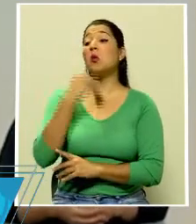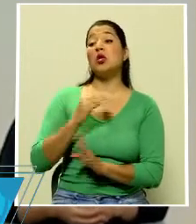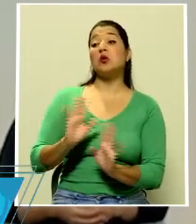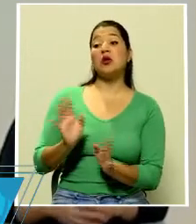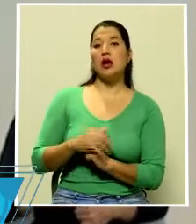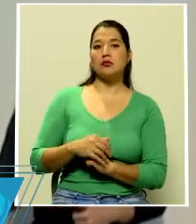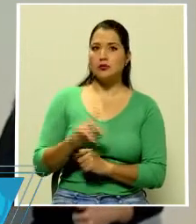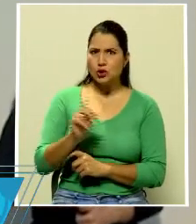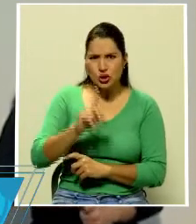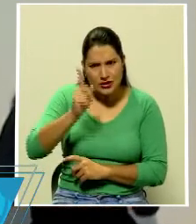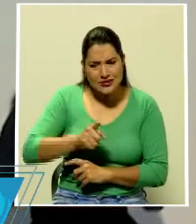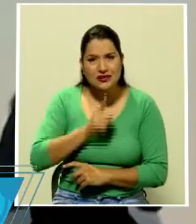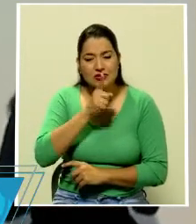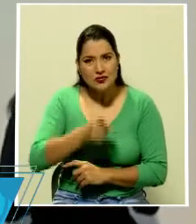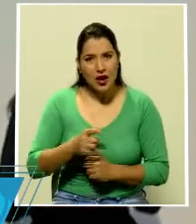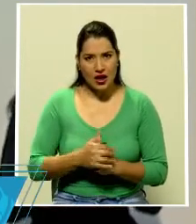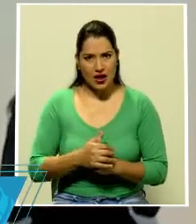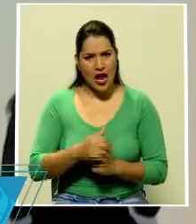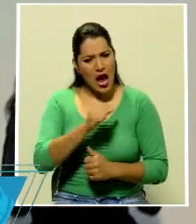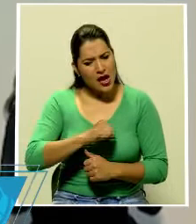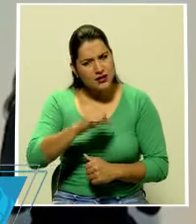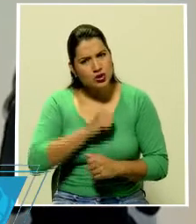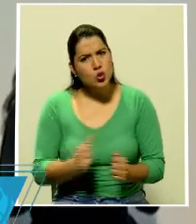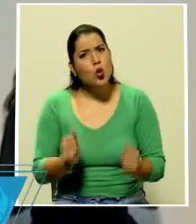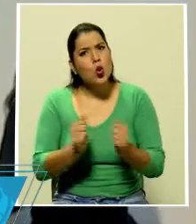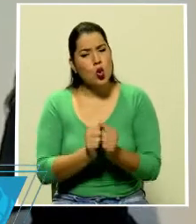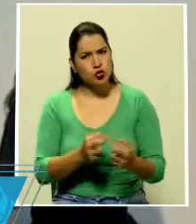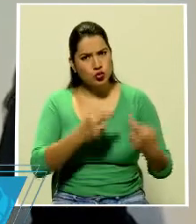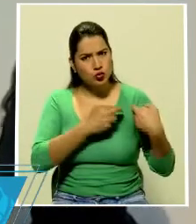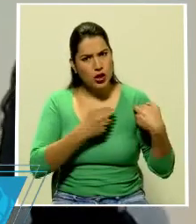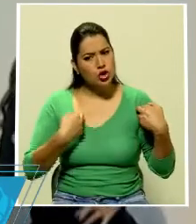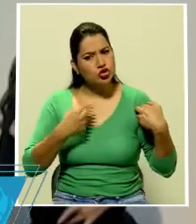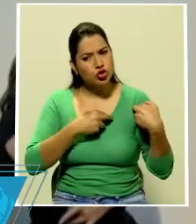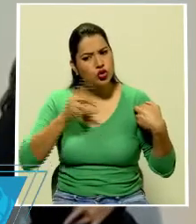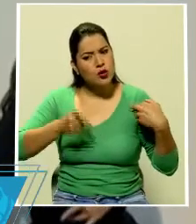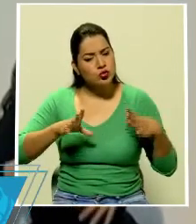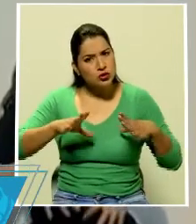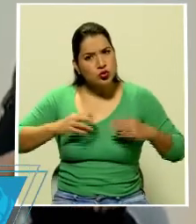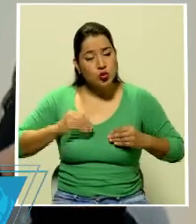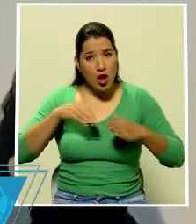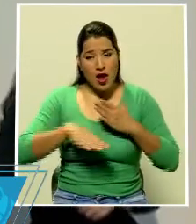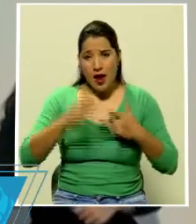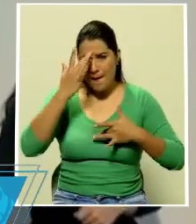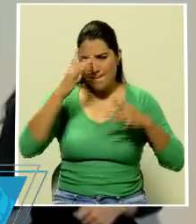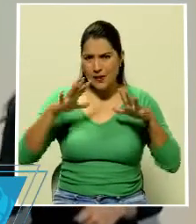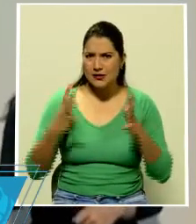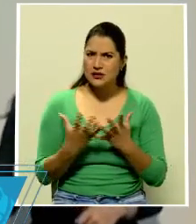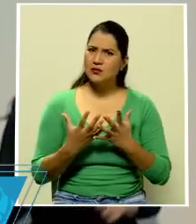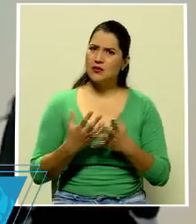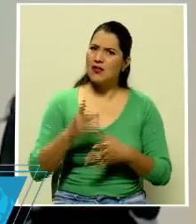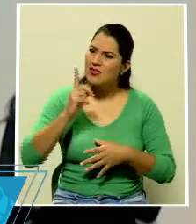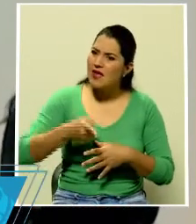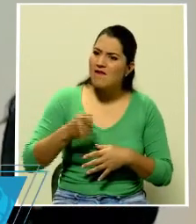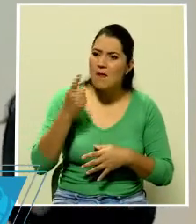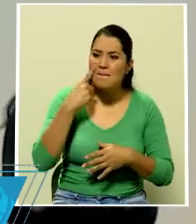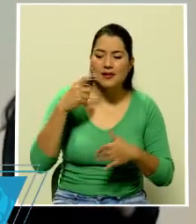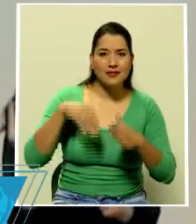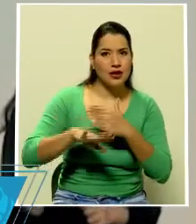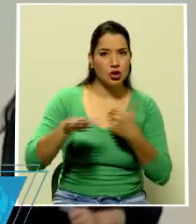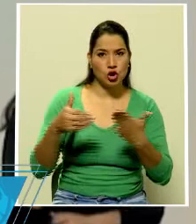Las actitudes responsables que tenemos que asumir en medio de esta pandemia deben ser manifiestas en todo momento. Si